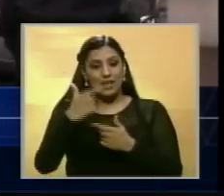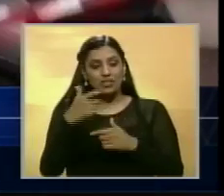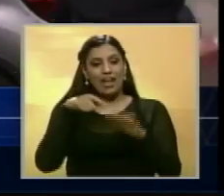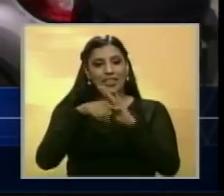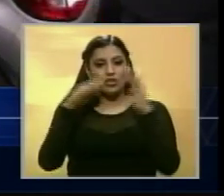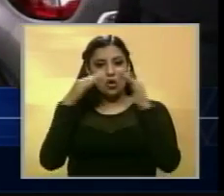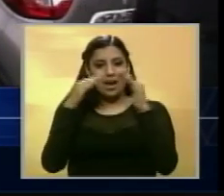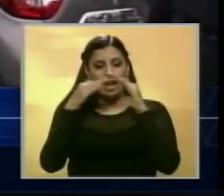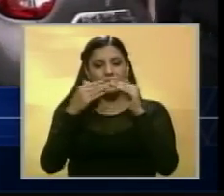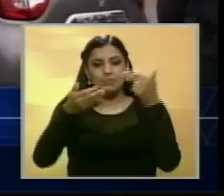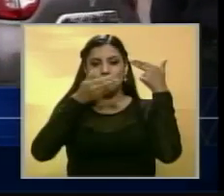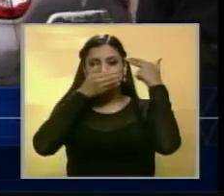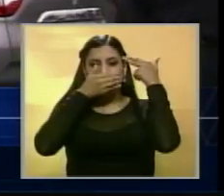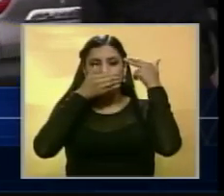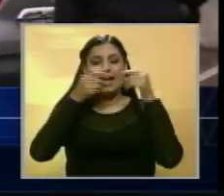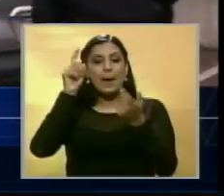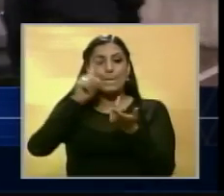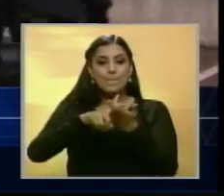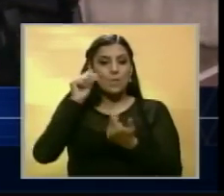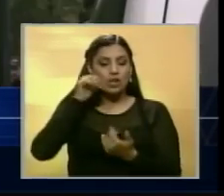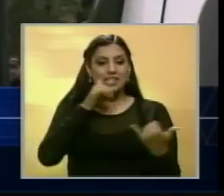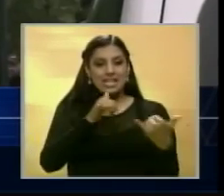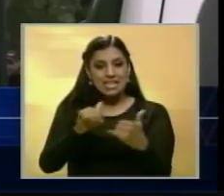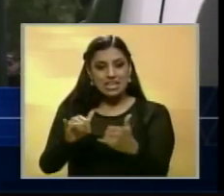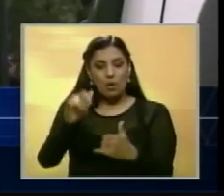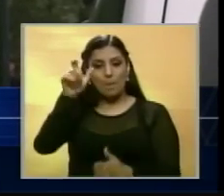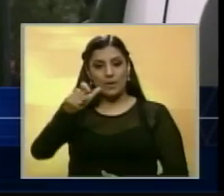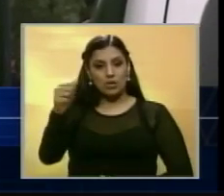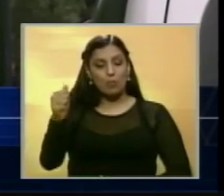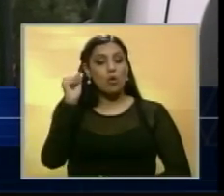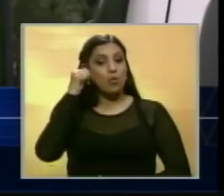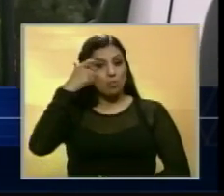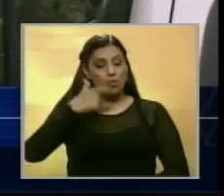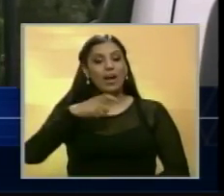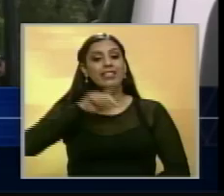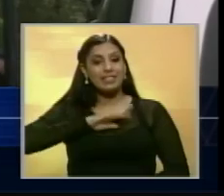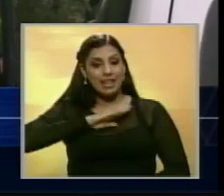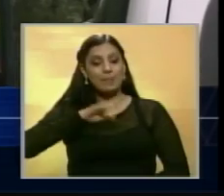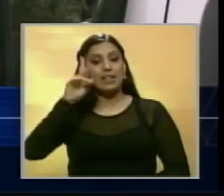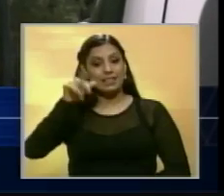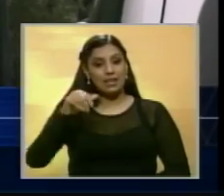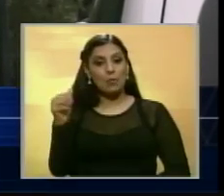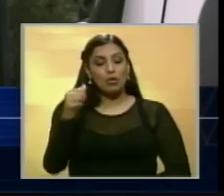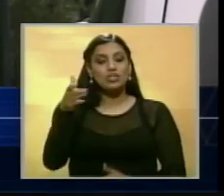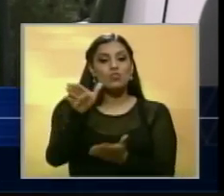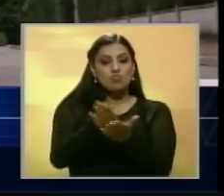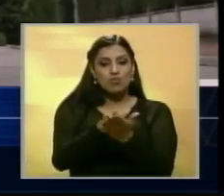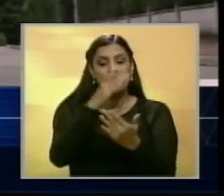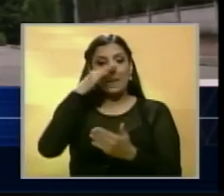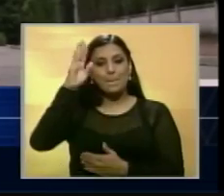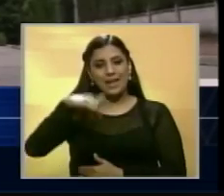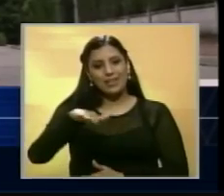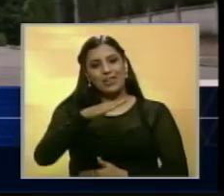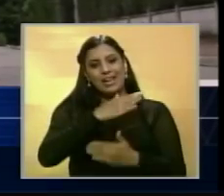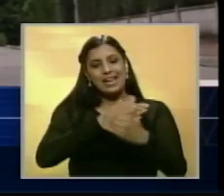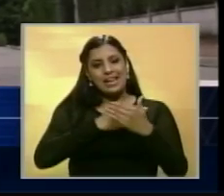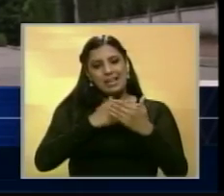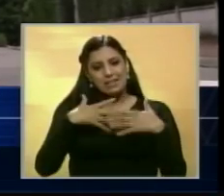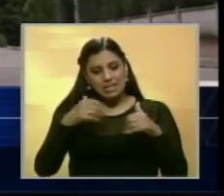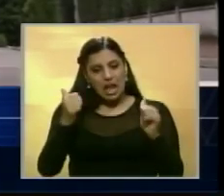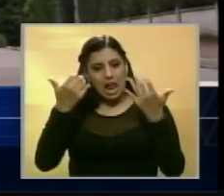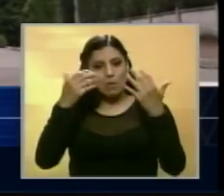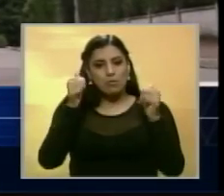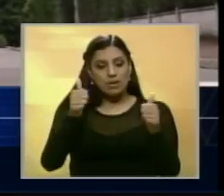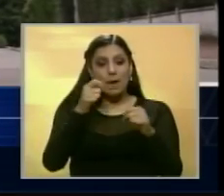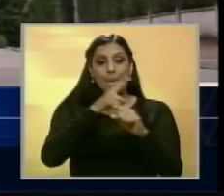vivienda y tomó como rehenes a la esposa y al hijo del funcionario. La mujer, quien también era policía, murió y el menor resultó ileso.